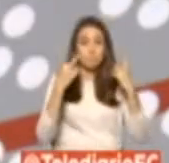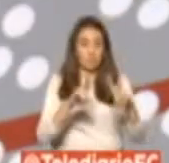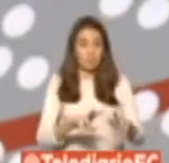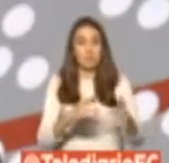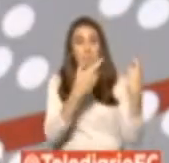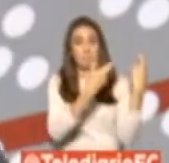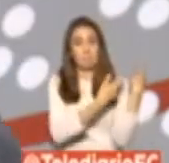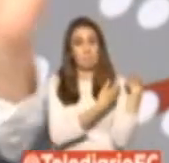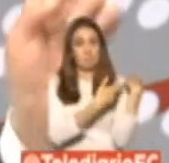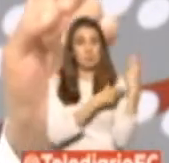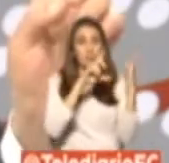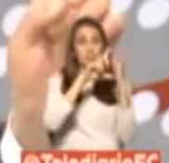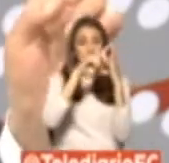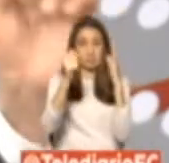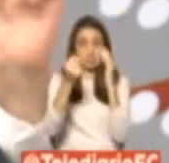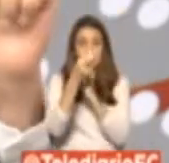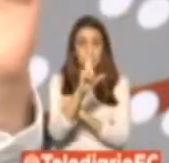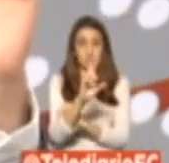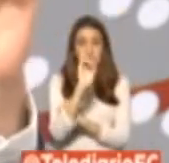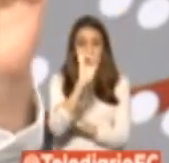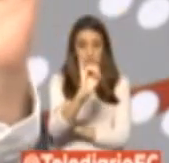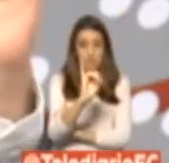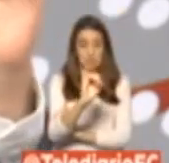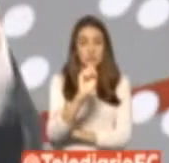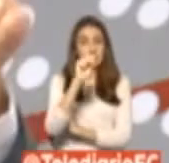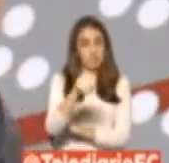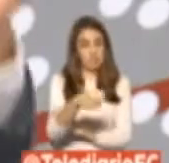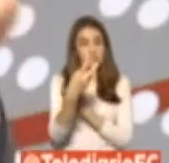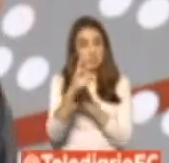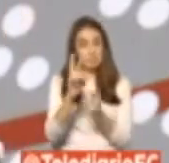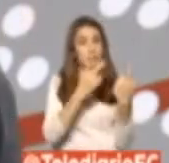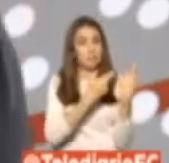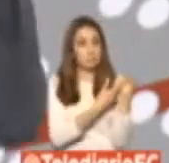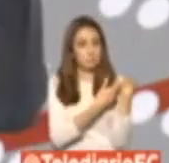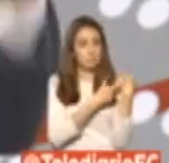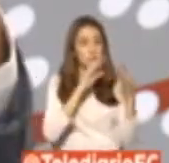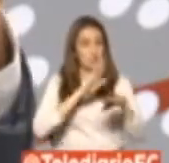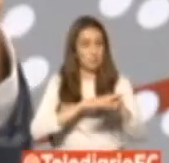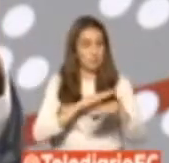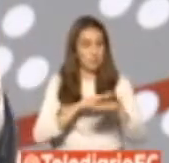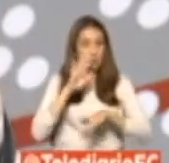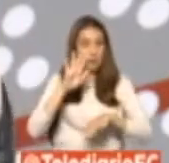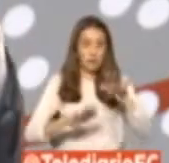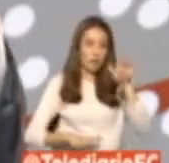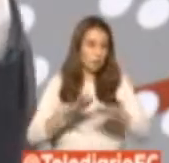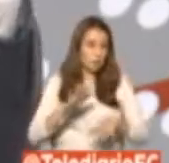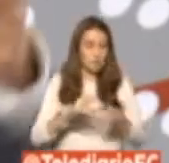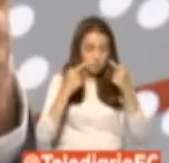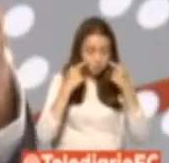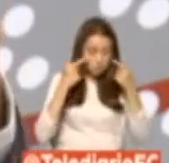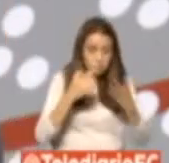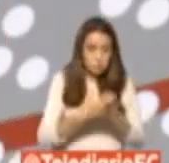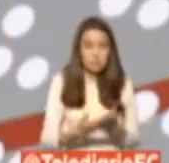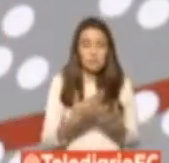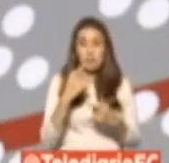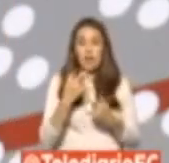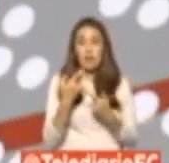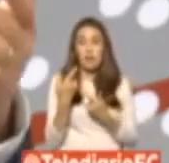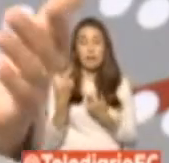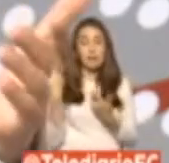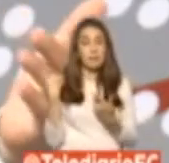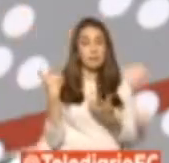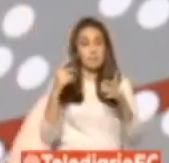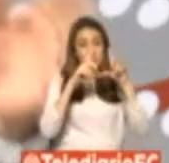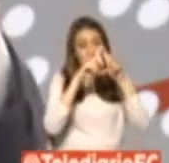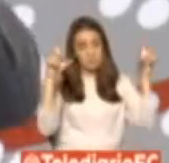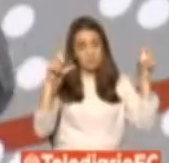competencia del Servicio de Rentas Internas. Desde luego, porque hay unas inferioridades en las facultades que tienen las